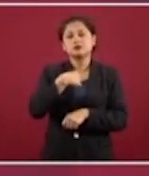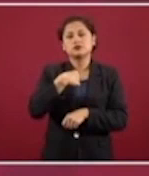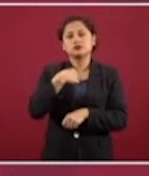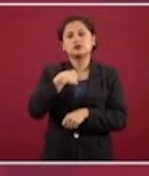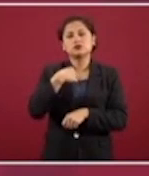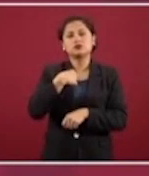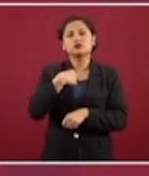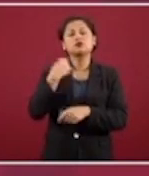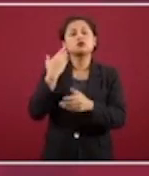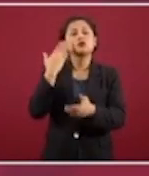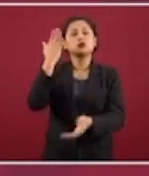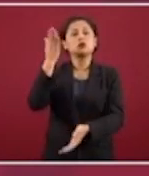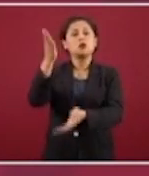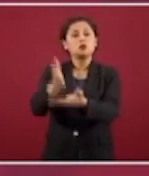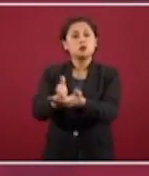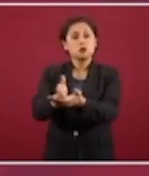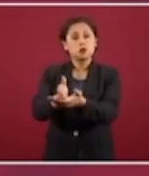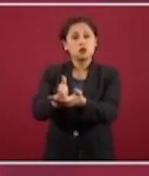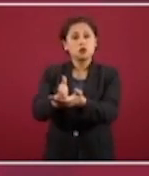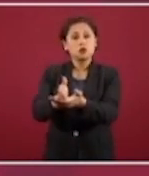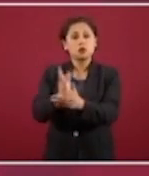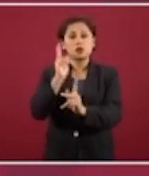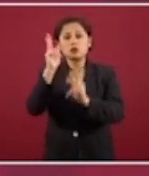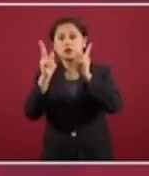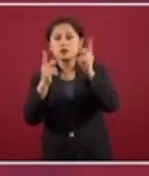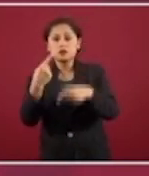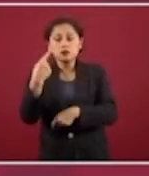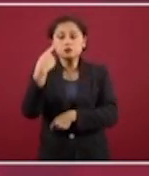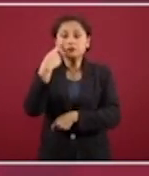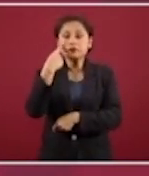visitar dos hospitales.